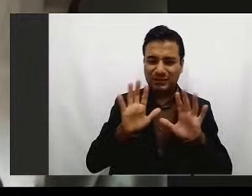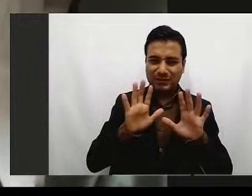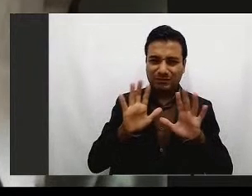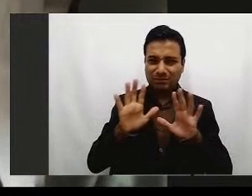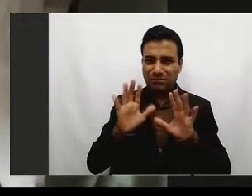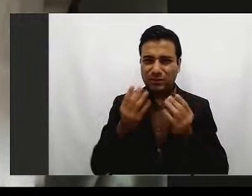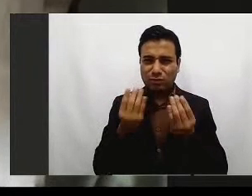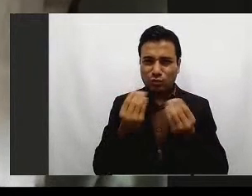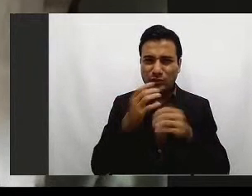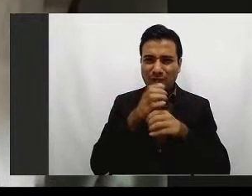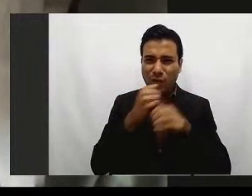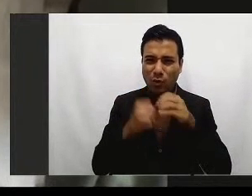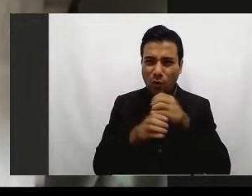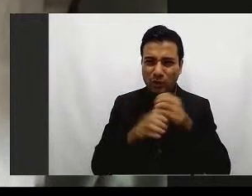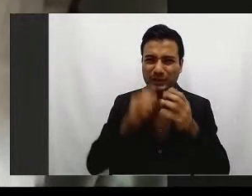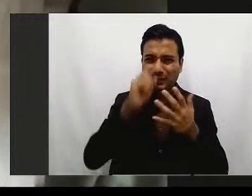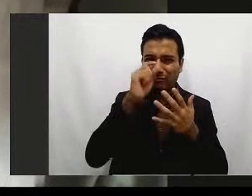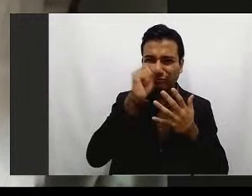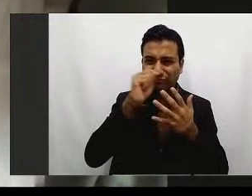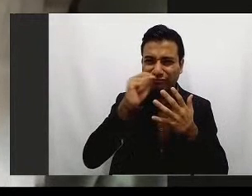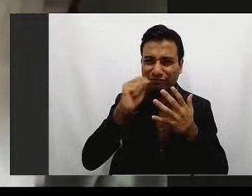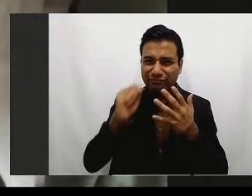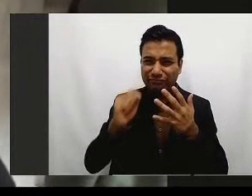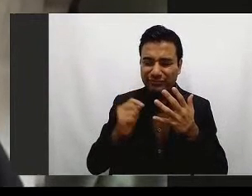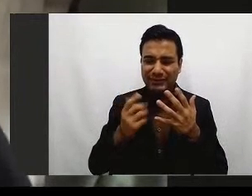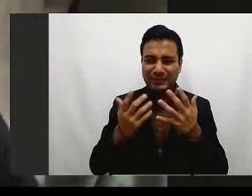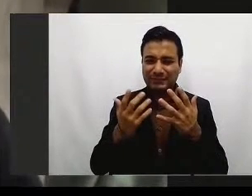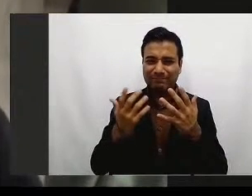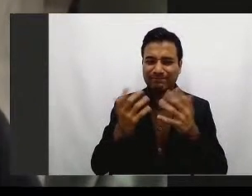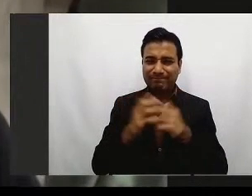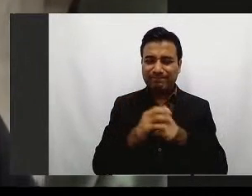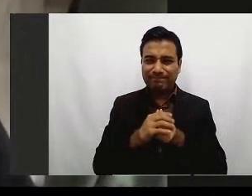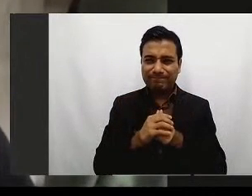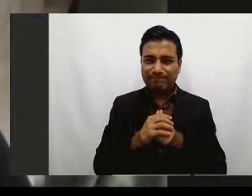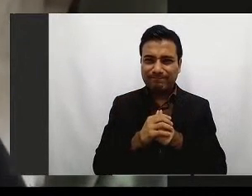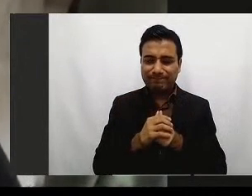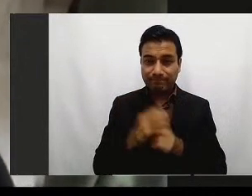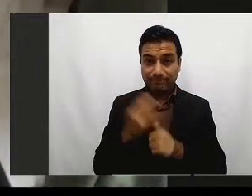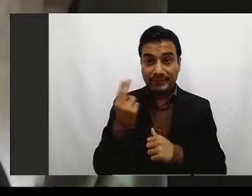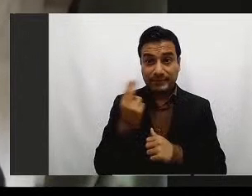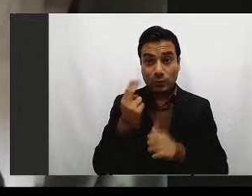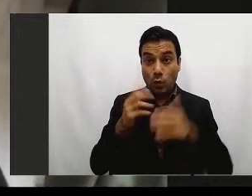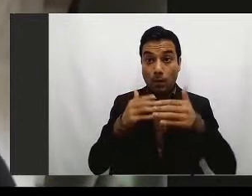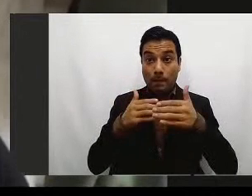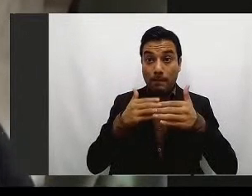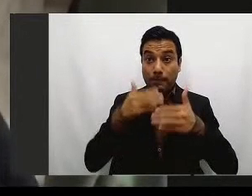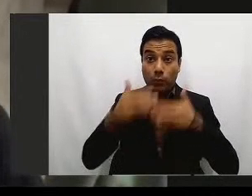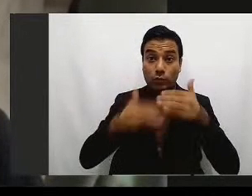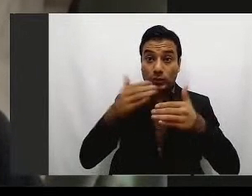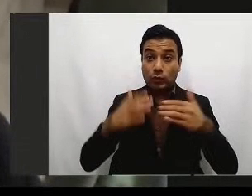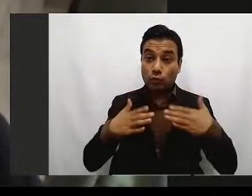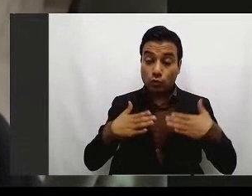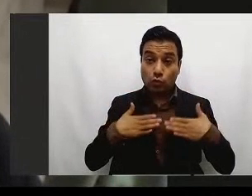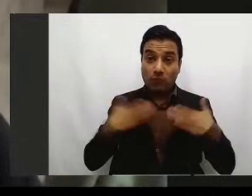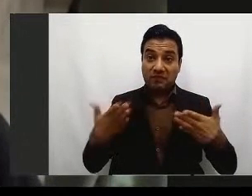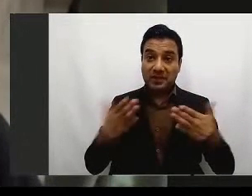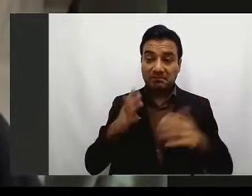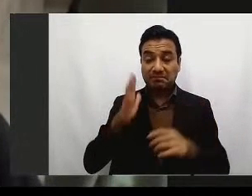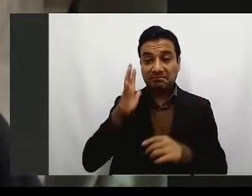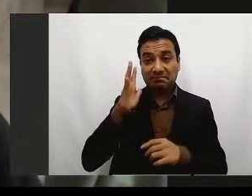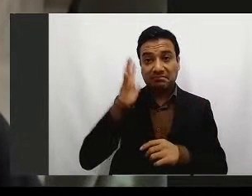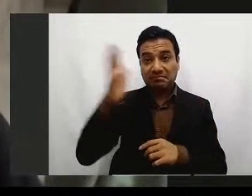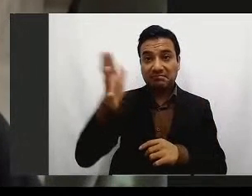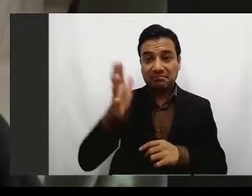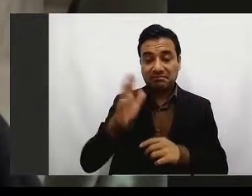y tienes de alguna forma que confiar en el proceso para llegar a un resultado.